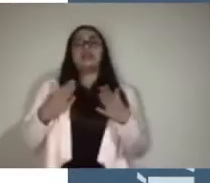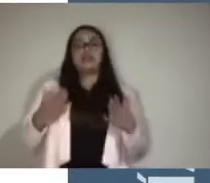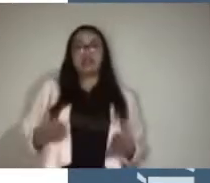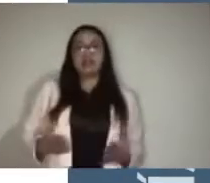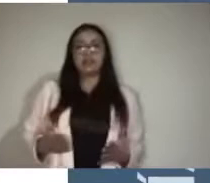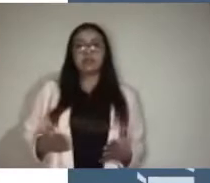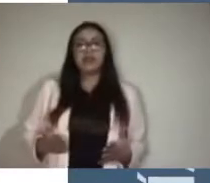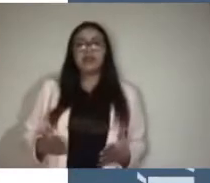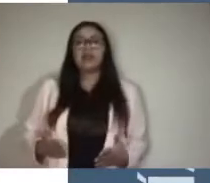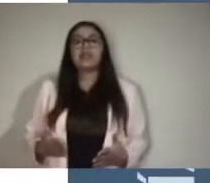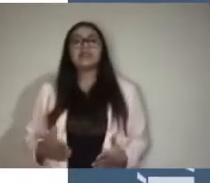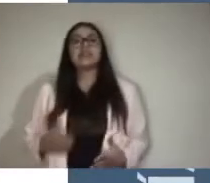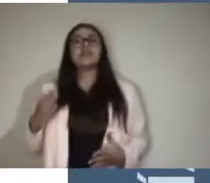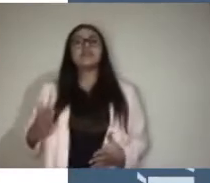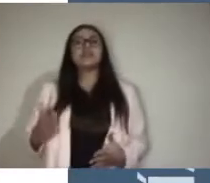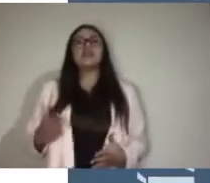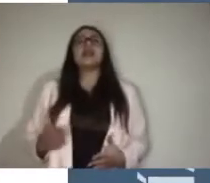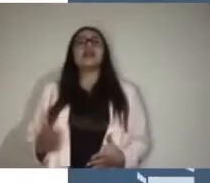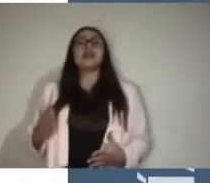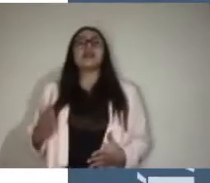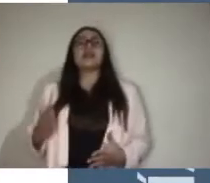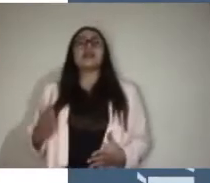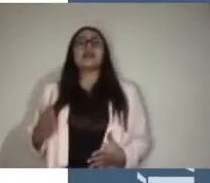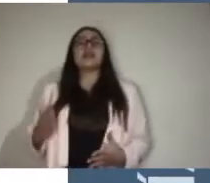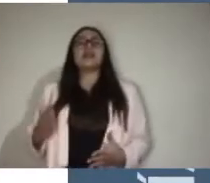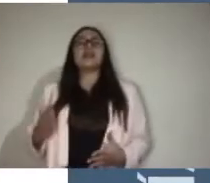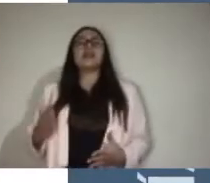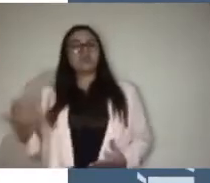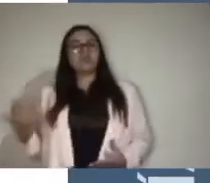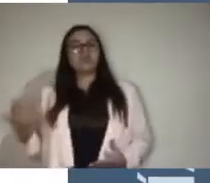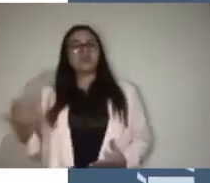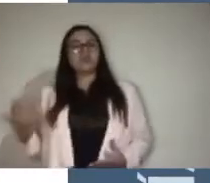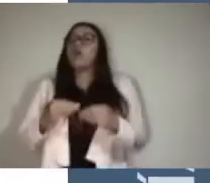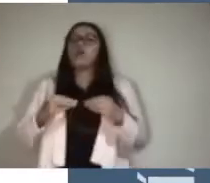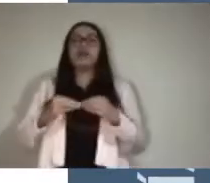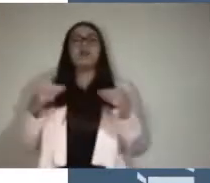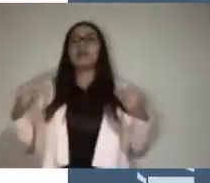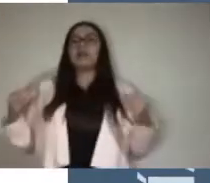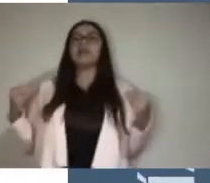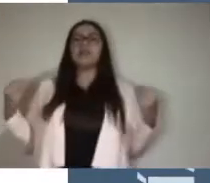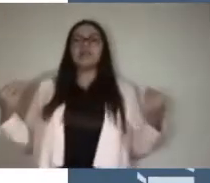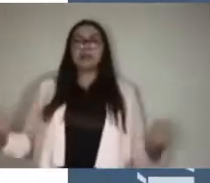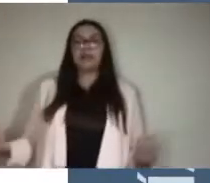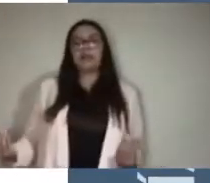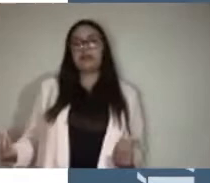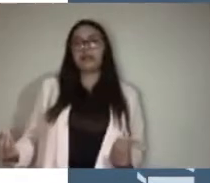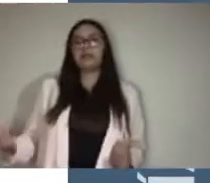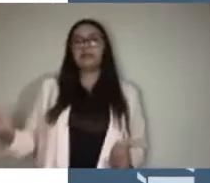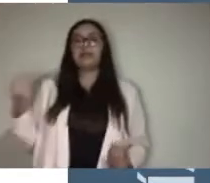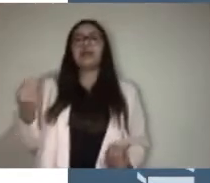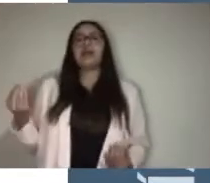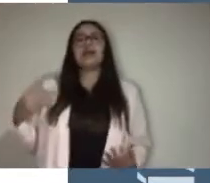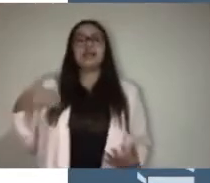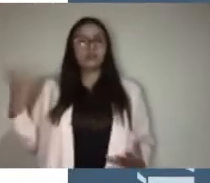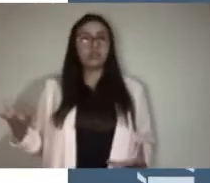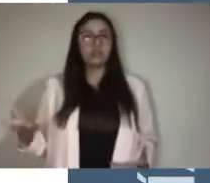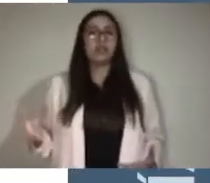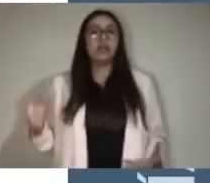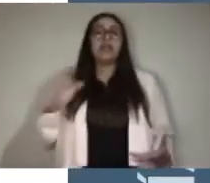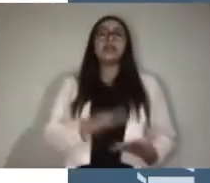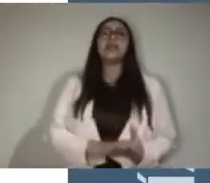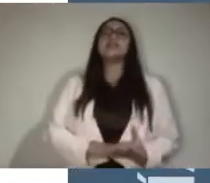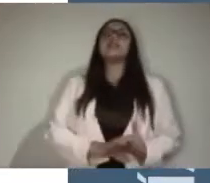usó Stata y se incluyeron aquellos datos desconocidos como una variable independiente a las